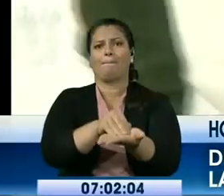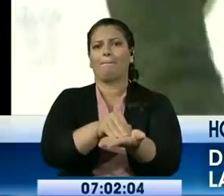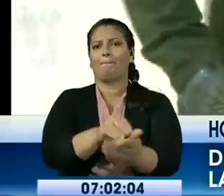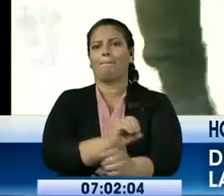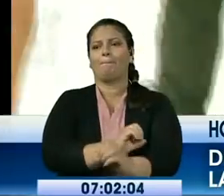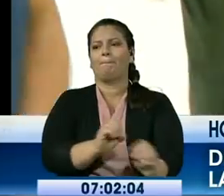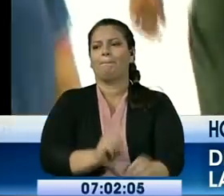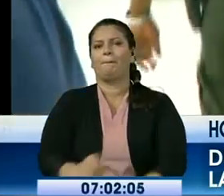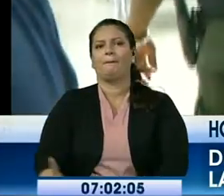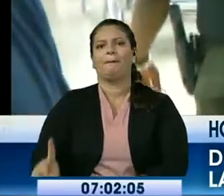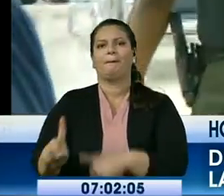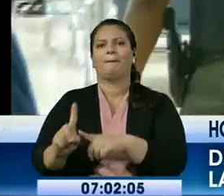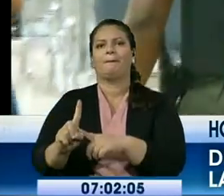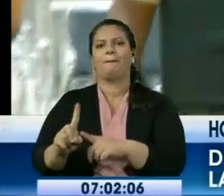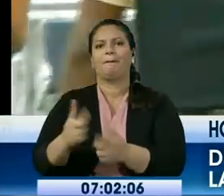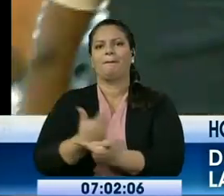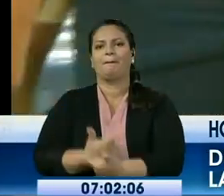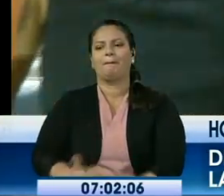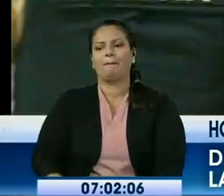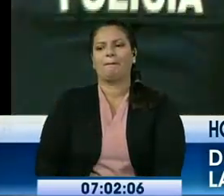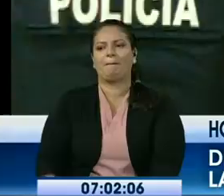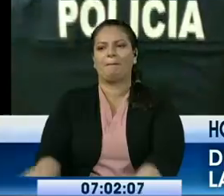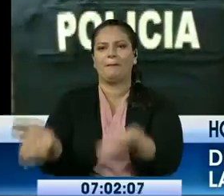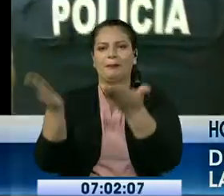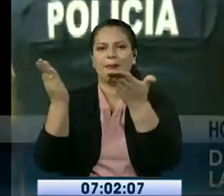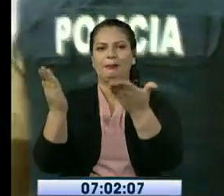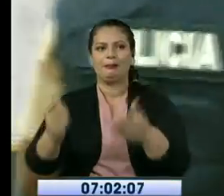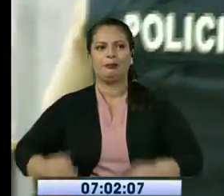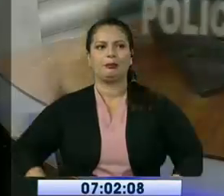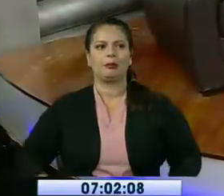Informó Jorge Salazar.